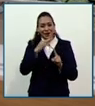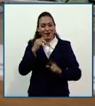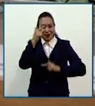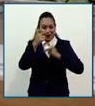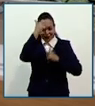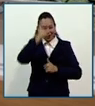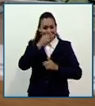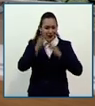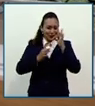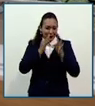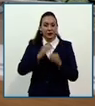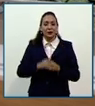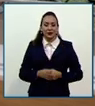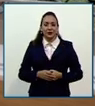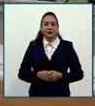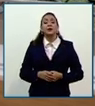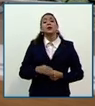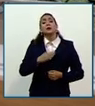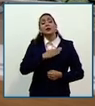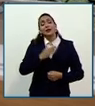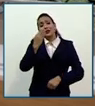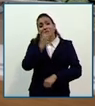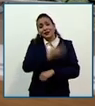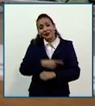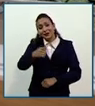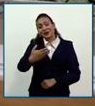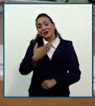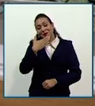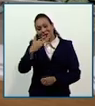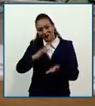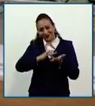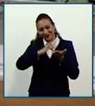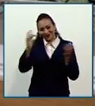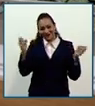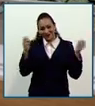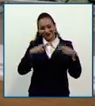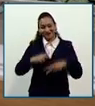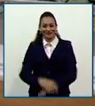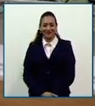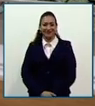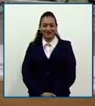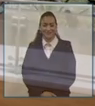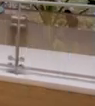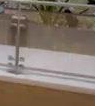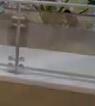noticiario nocturno. Soy Oscar González, pásela muy bien.